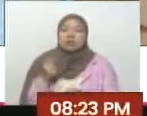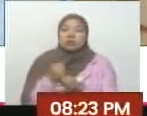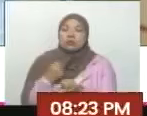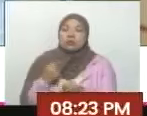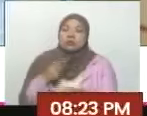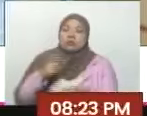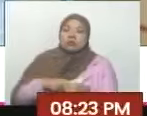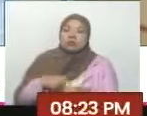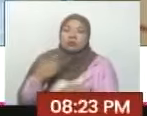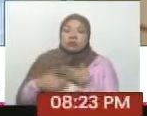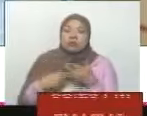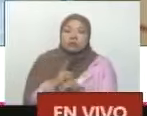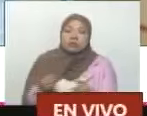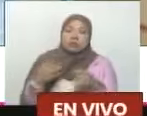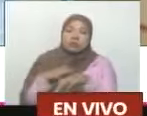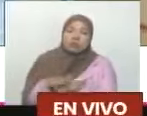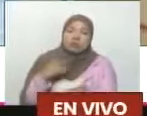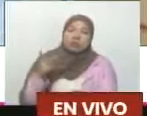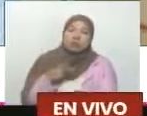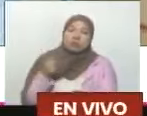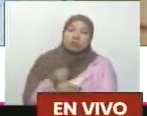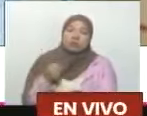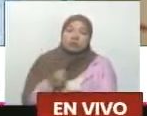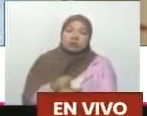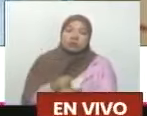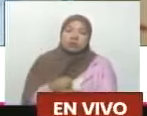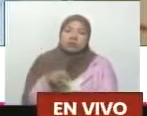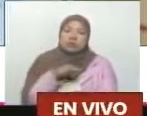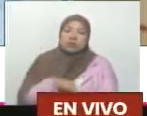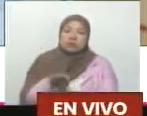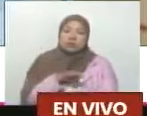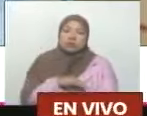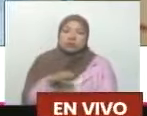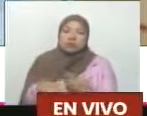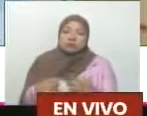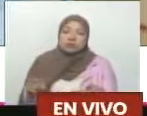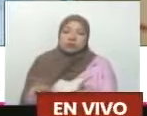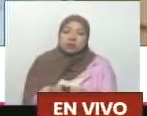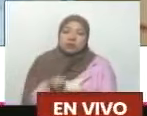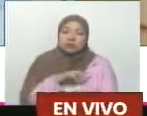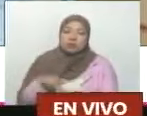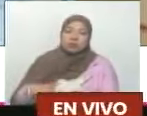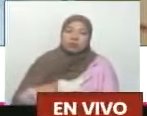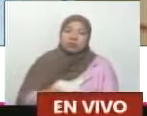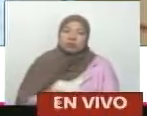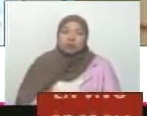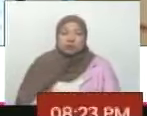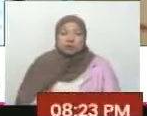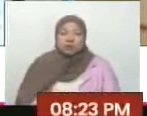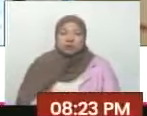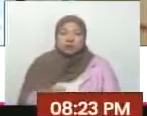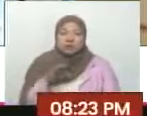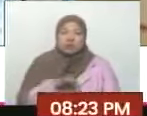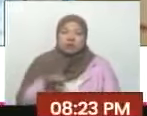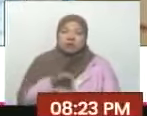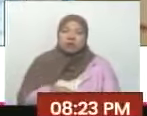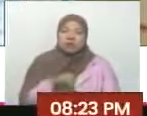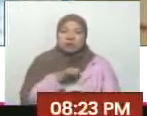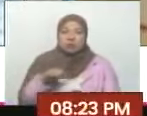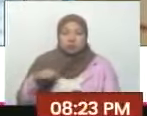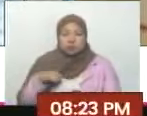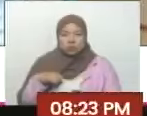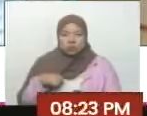el Camino a la Desintegración Política. Peter Turchin es un soviético, el autor de este libro. Él es zoólogo, pero también ha